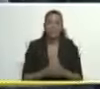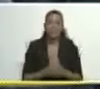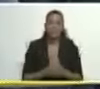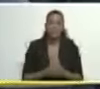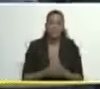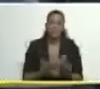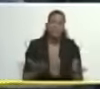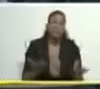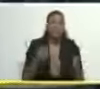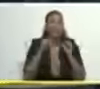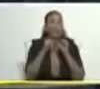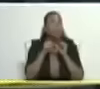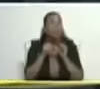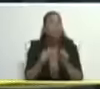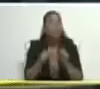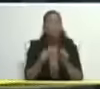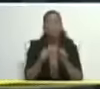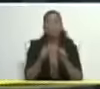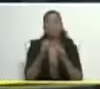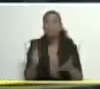Debemos continuar